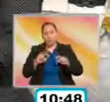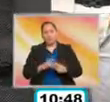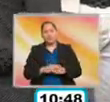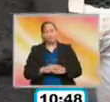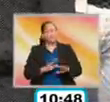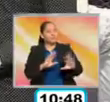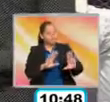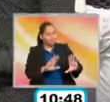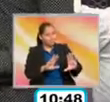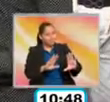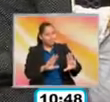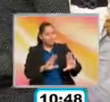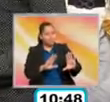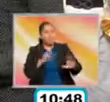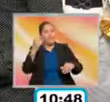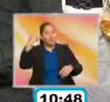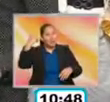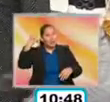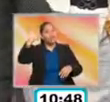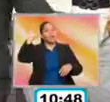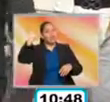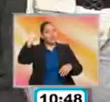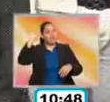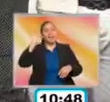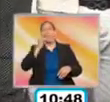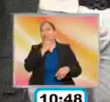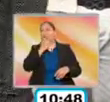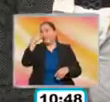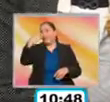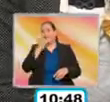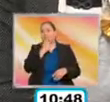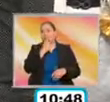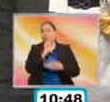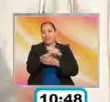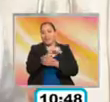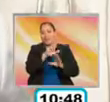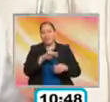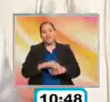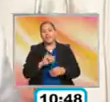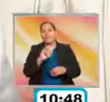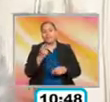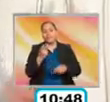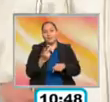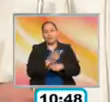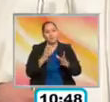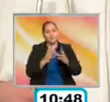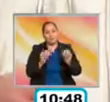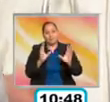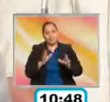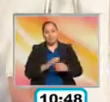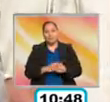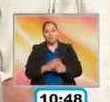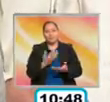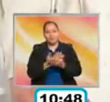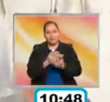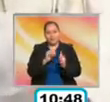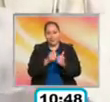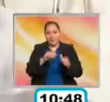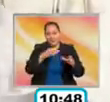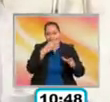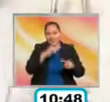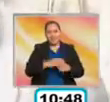muchachos, dijo que lo hacía, tranquilos. ¿Cuándo? Es que se están riendo, pues. ¿Sí? No, ya, cosa del pasado eso. Muy bien. Espérate los chicharrones, que hasta manteca vas a